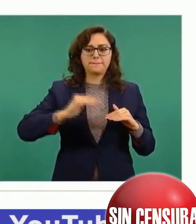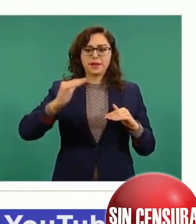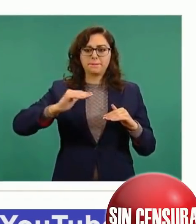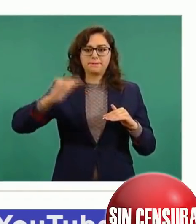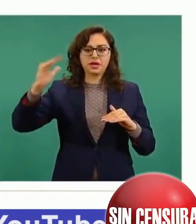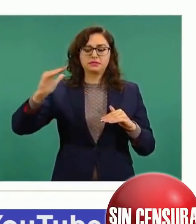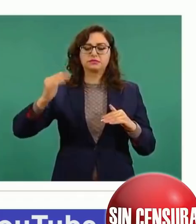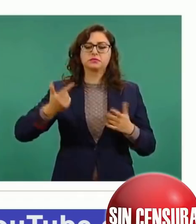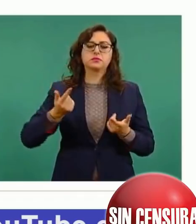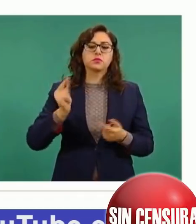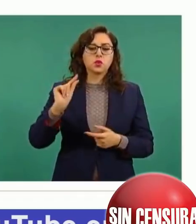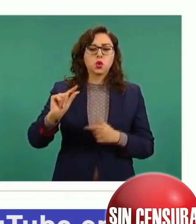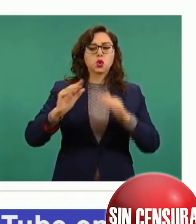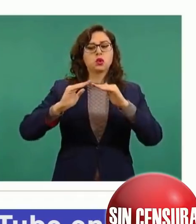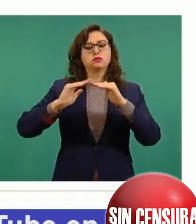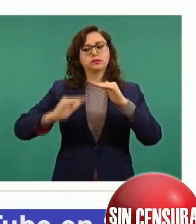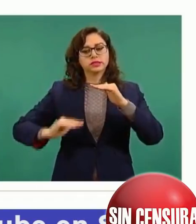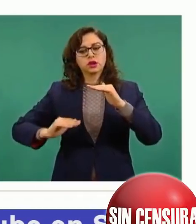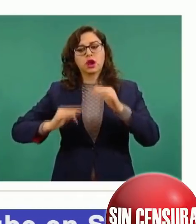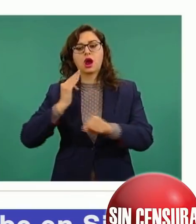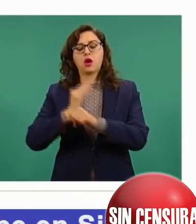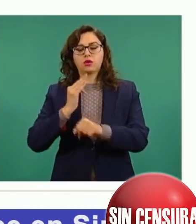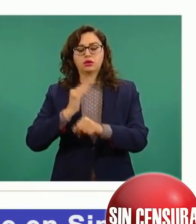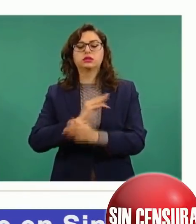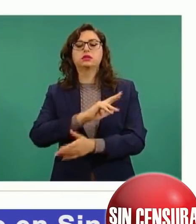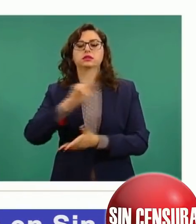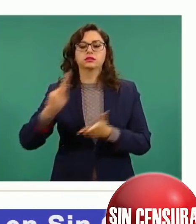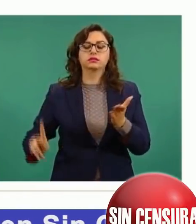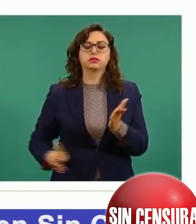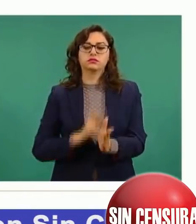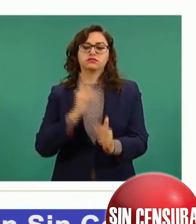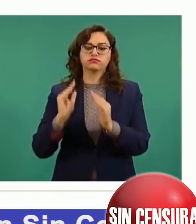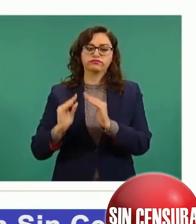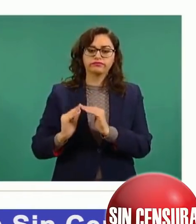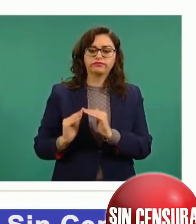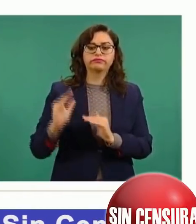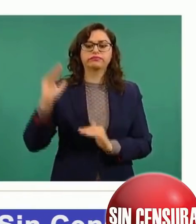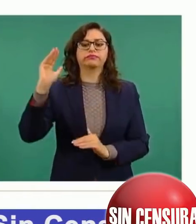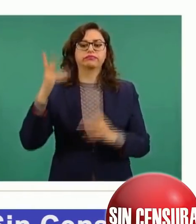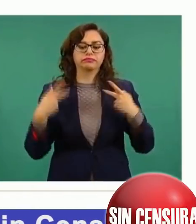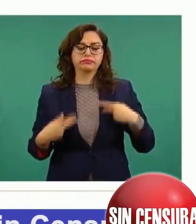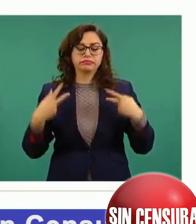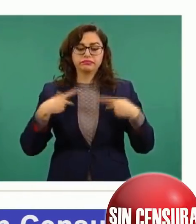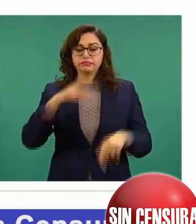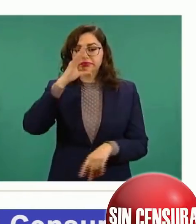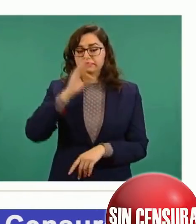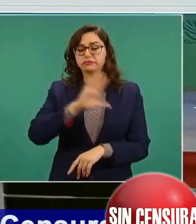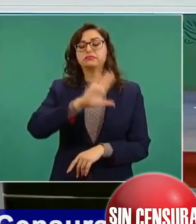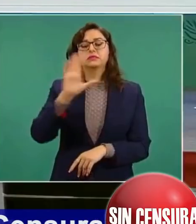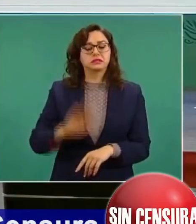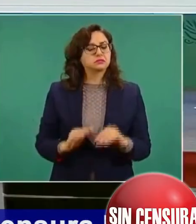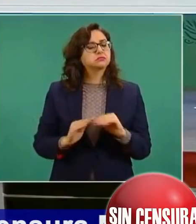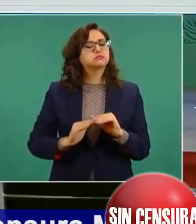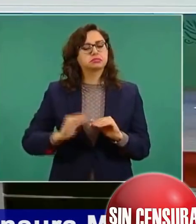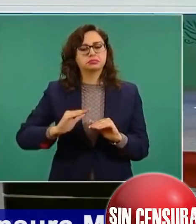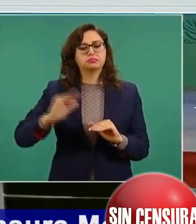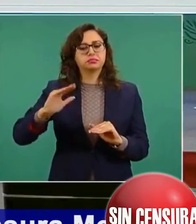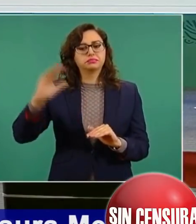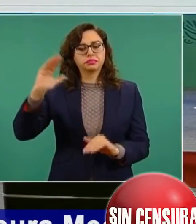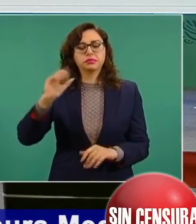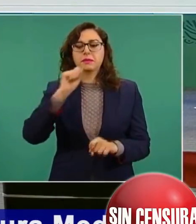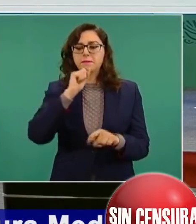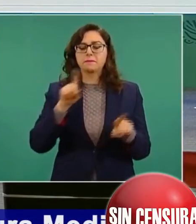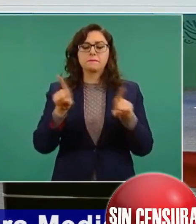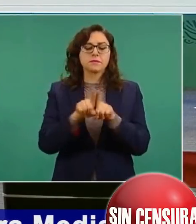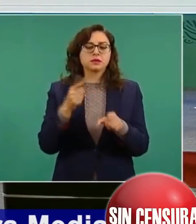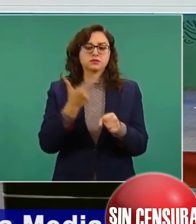semanas de reducción y vuelve a estar en ascenso, y la mortalidad todavía en ascenso. La siguiente, la hospitalización también en